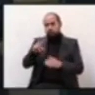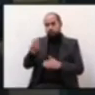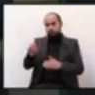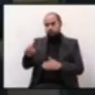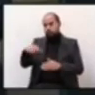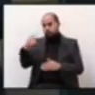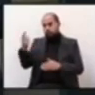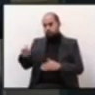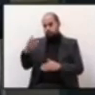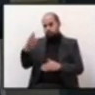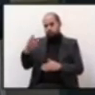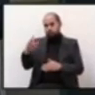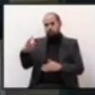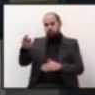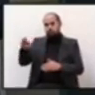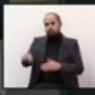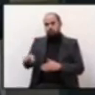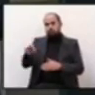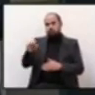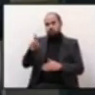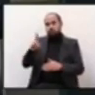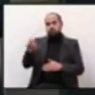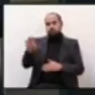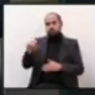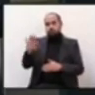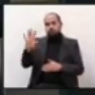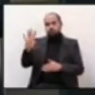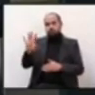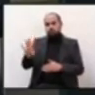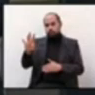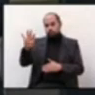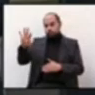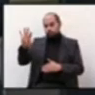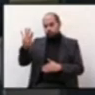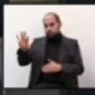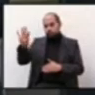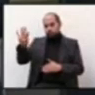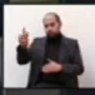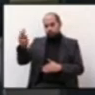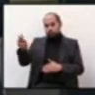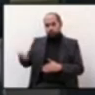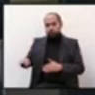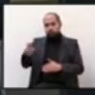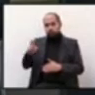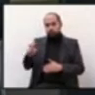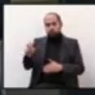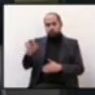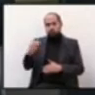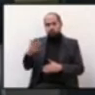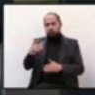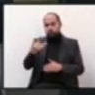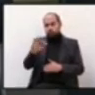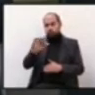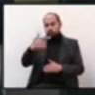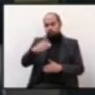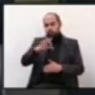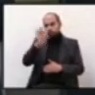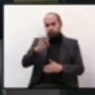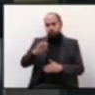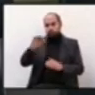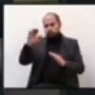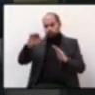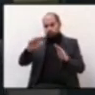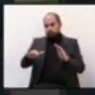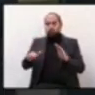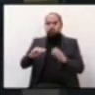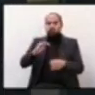de 294 y el cuarto trimestre de 255. Hubo una reducción del 47% en quejas mensuales